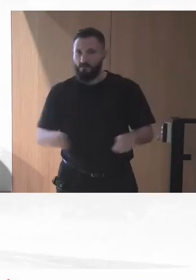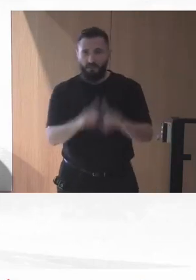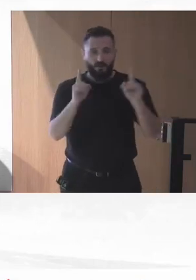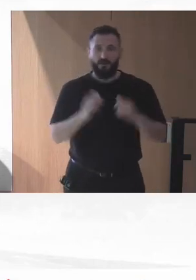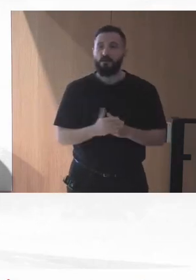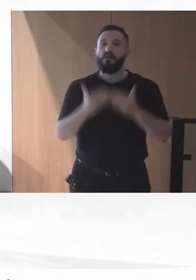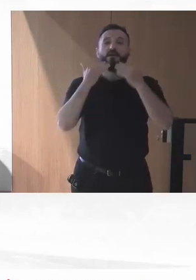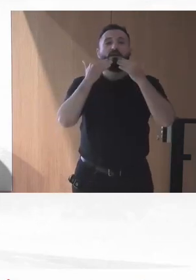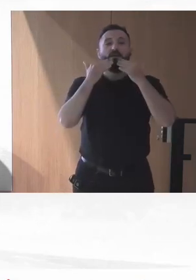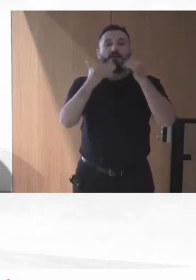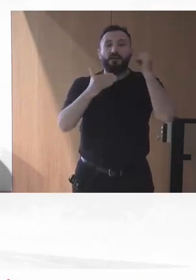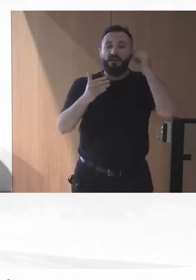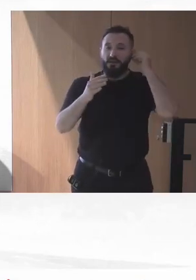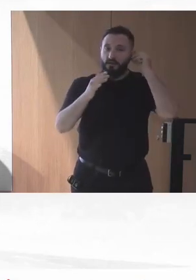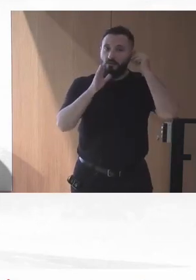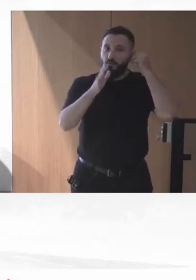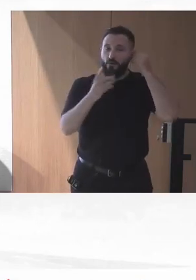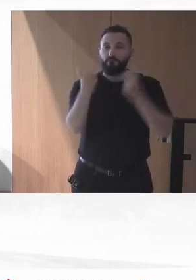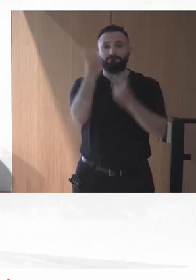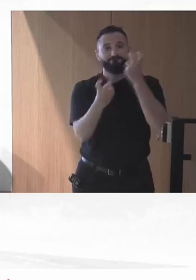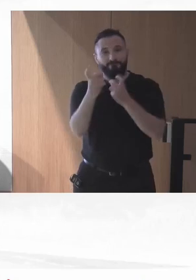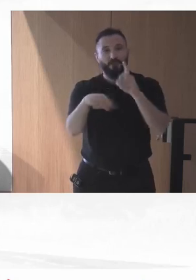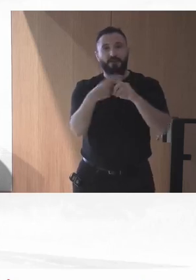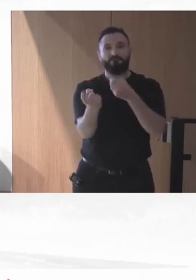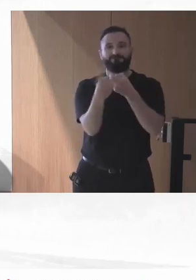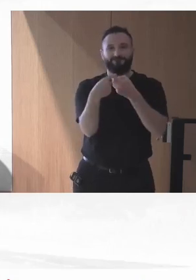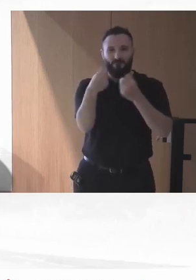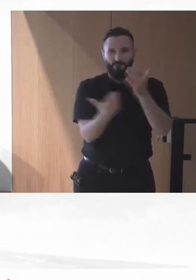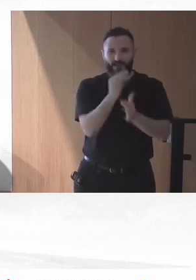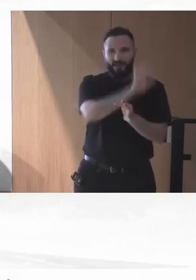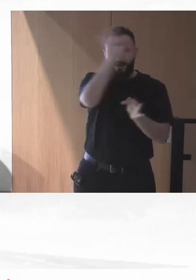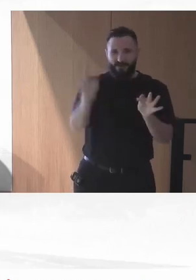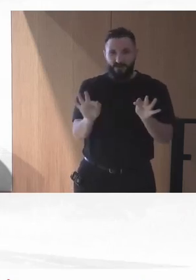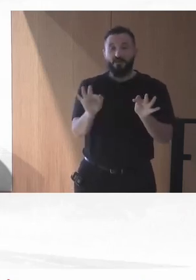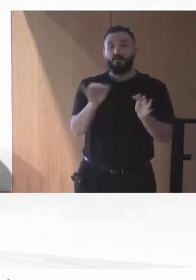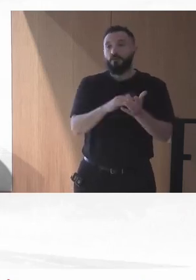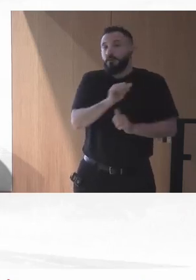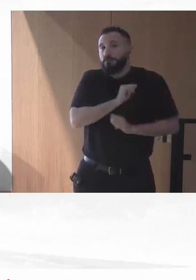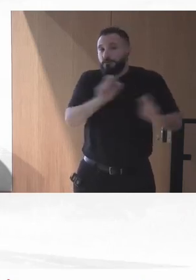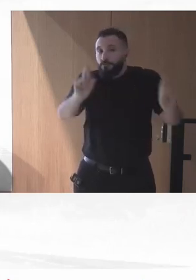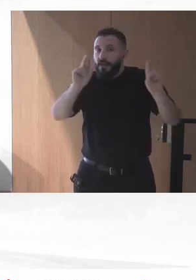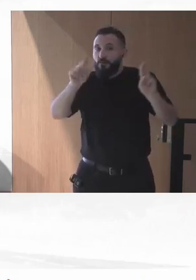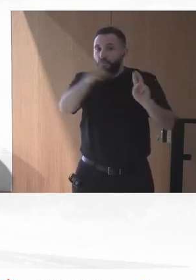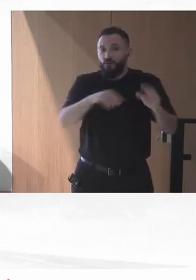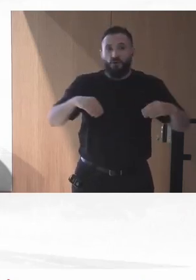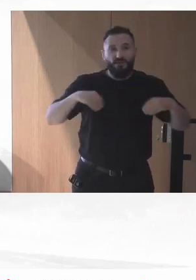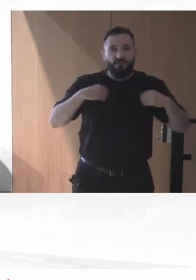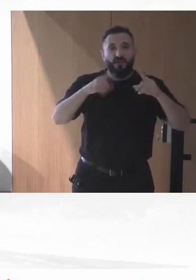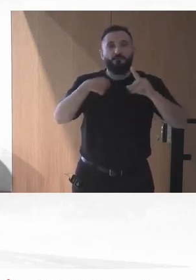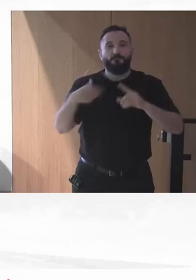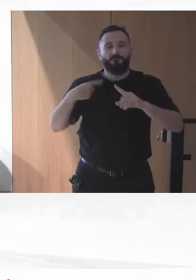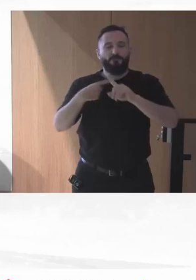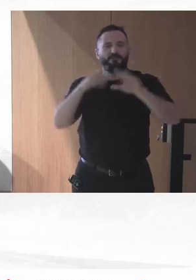Muchas gracias por haber estado con nosotros esta mañana. Esperamos que haya podido disfrutar y aprender igual que lo hemos hecho